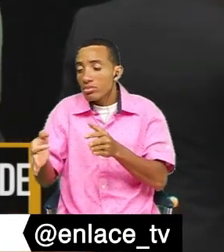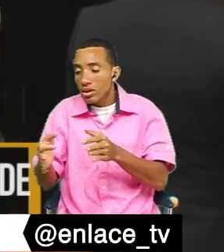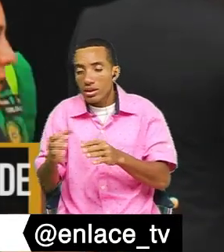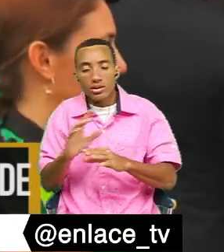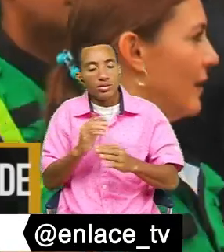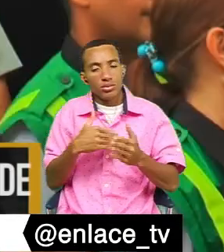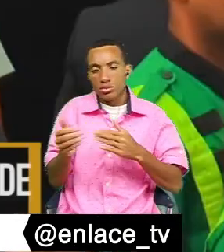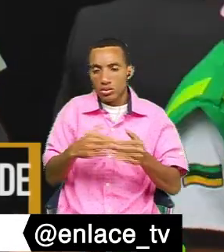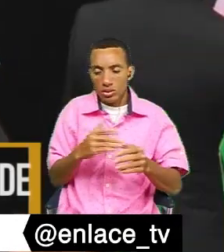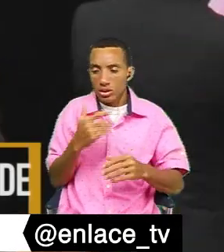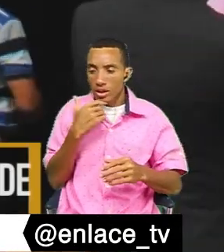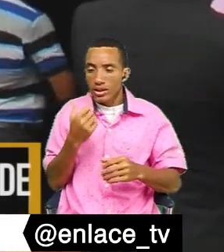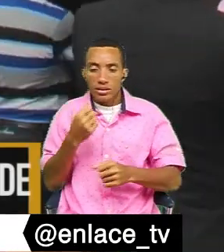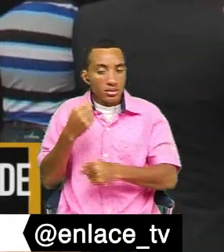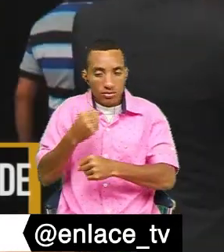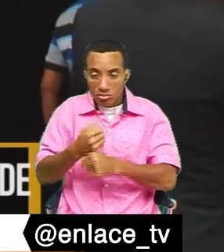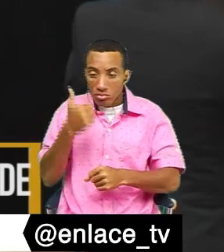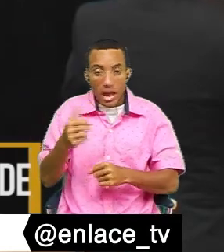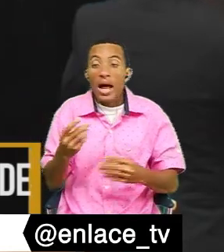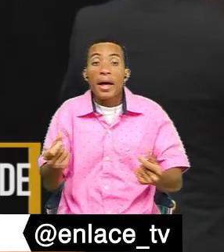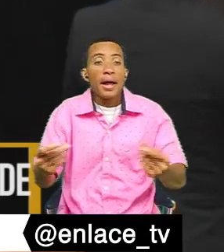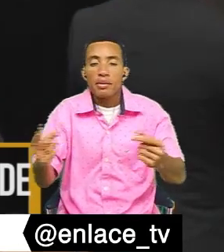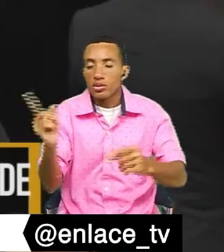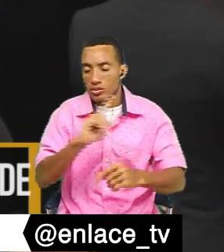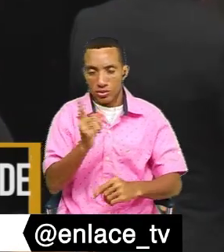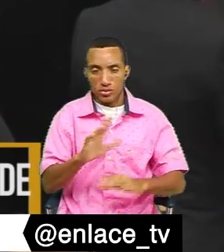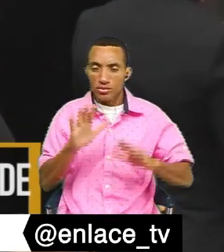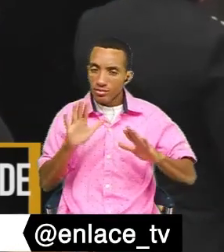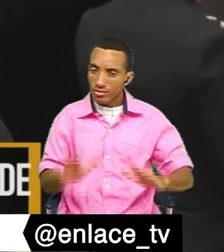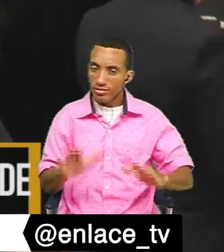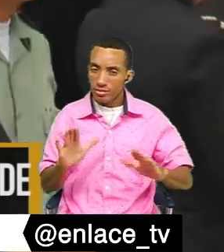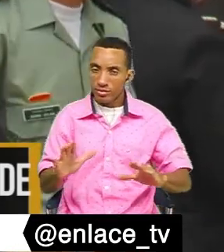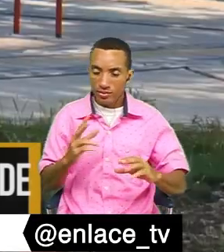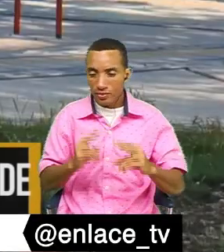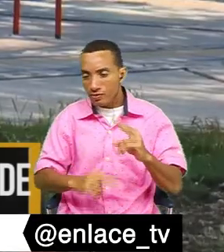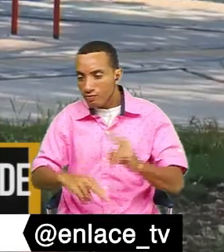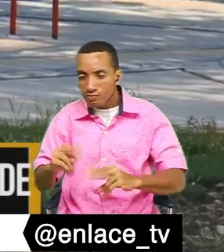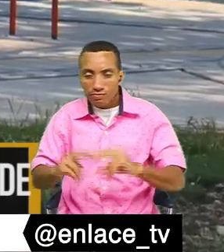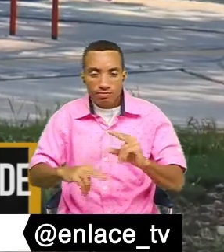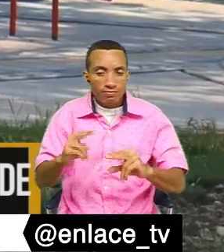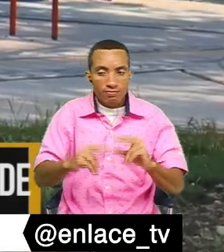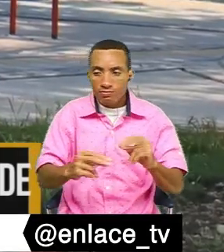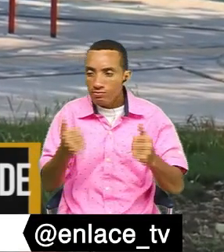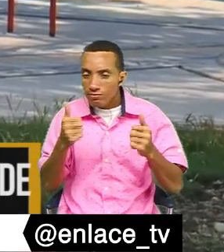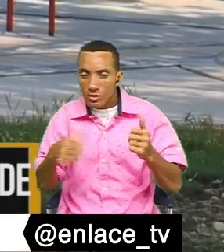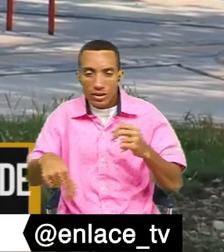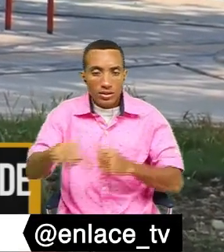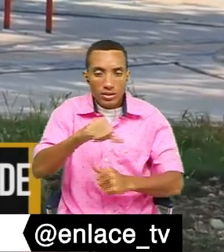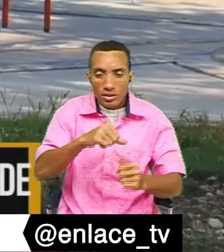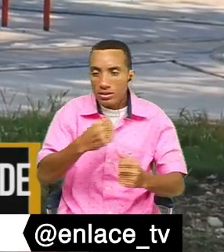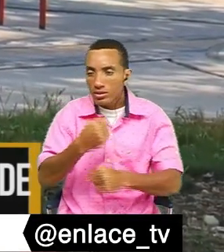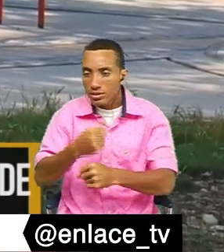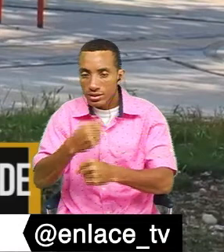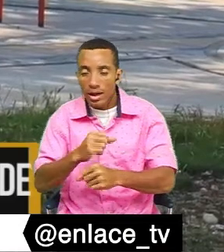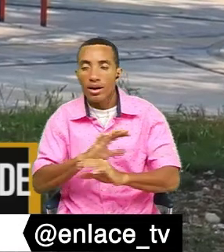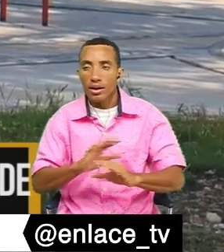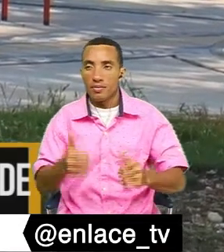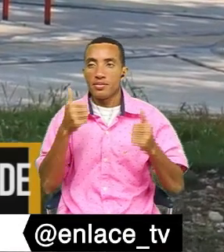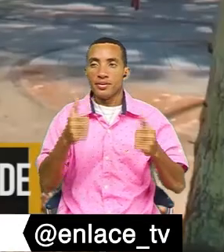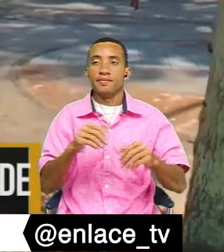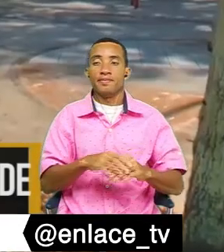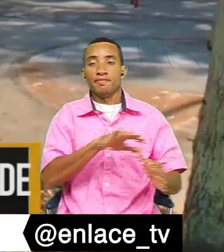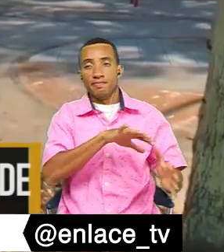no chambonadas, sino cosas realmente que se merece nuestra ciudad. Varios son los meses que uno de los principales parques de la ciudad